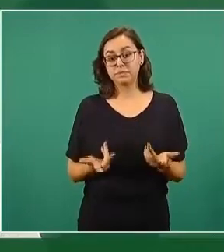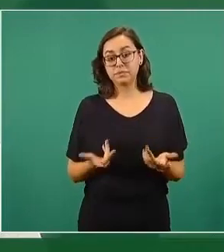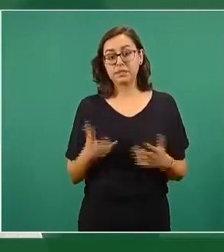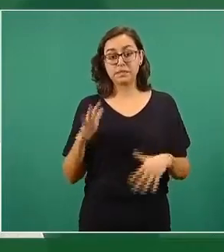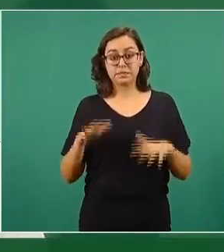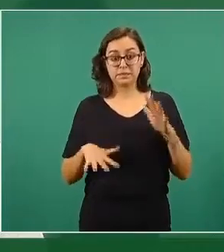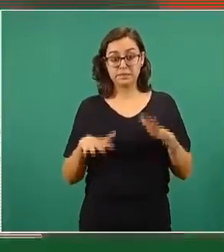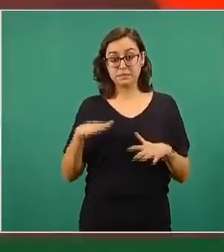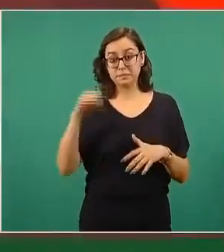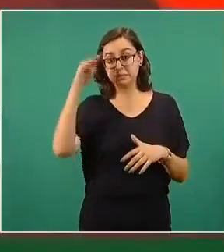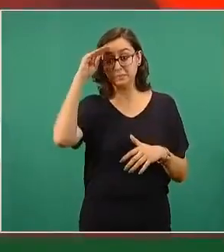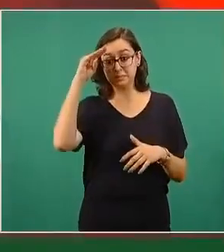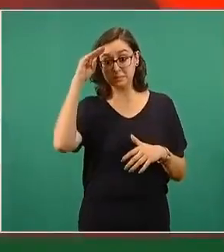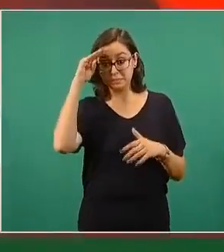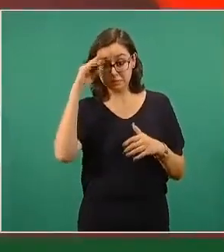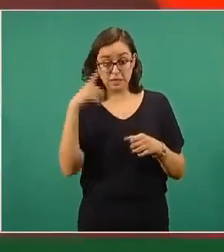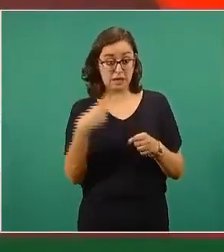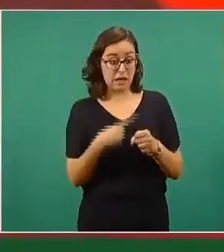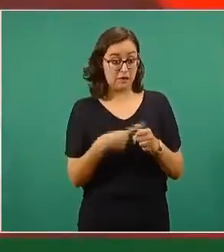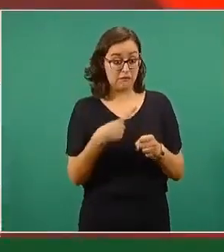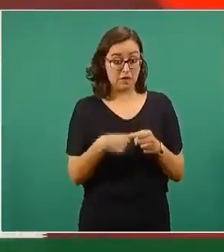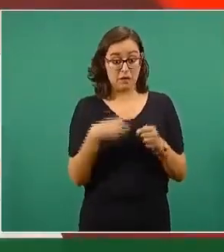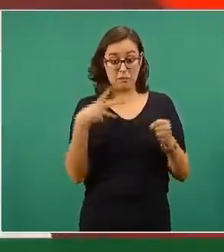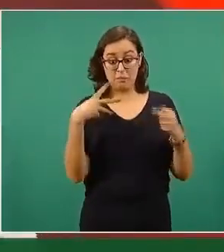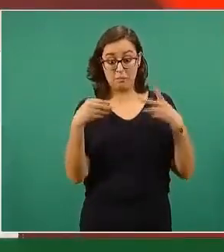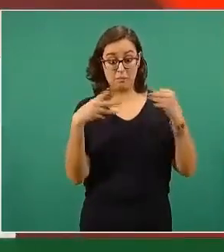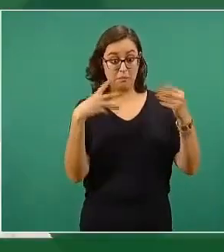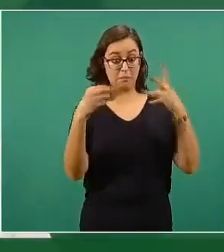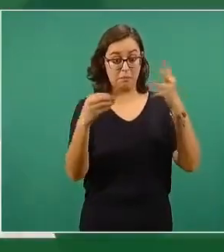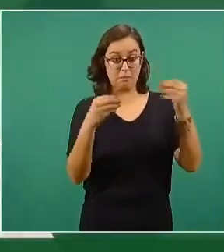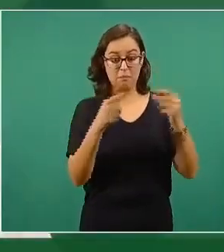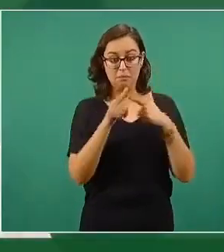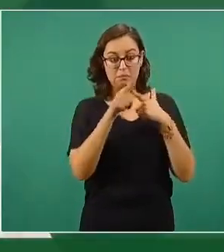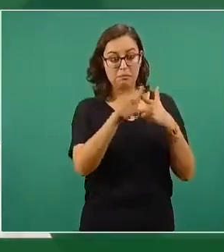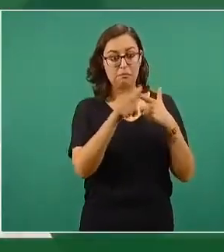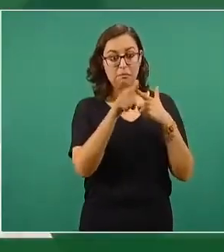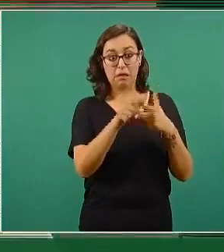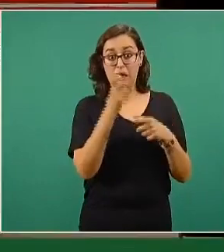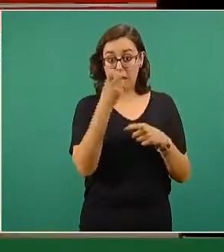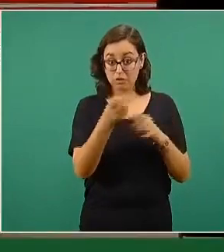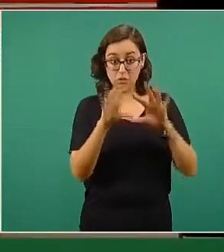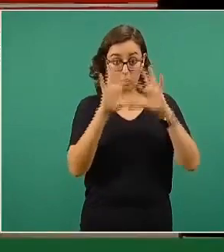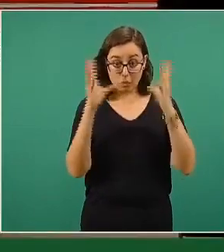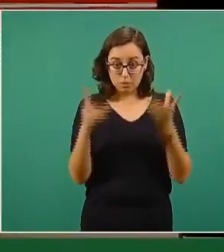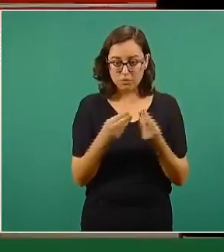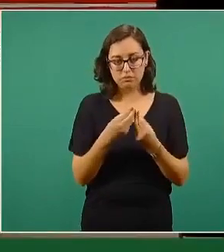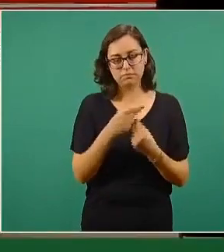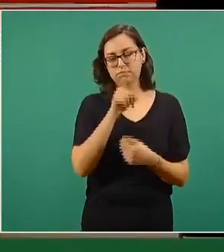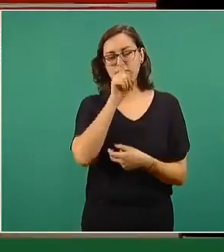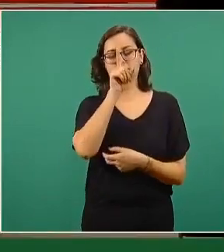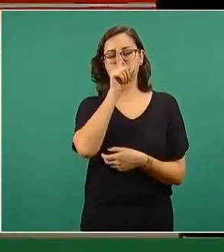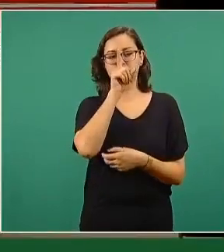más casos no tiene la representación completa de la epidemia.